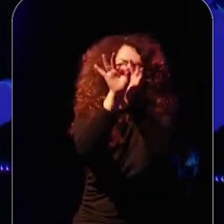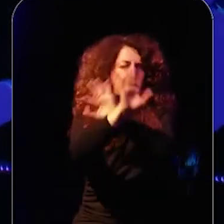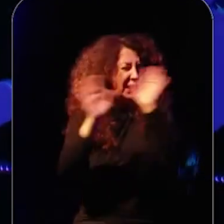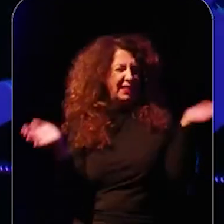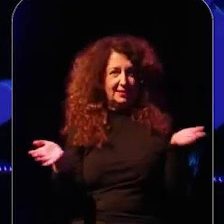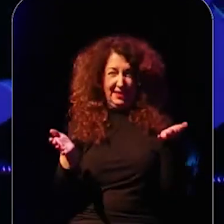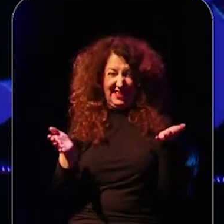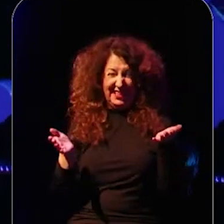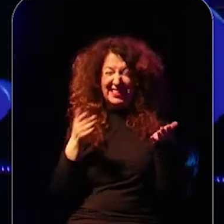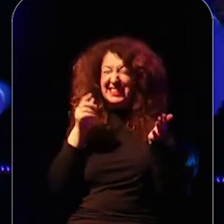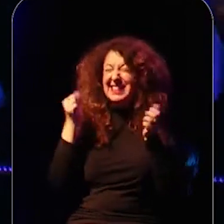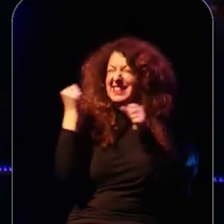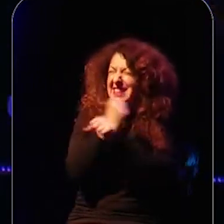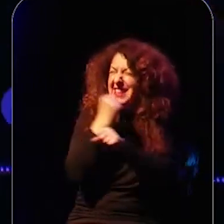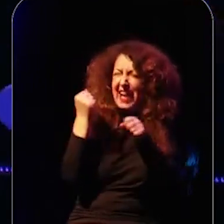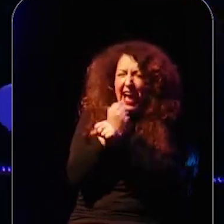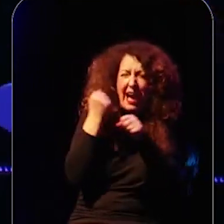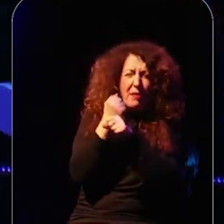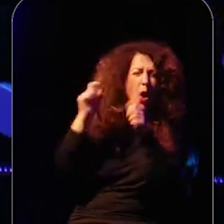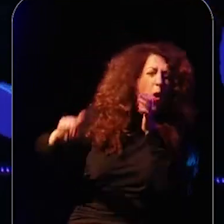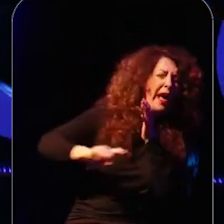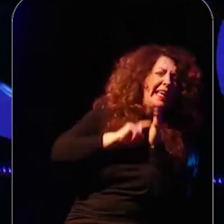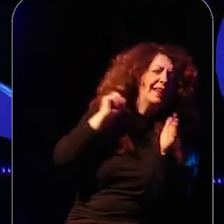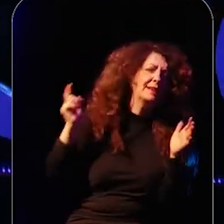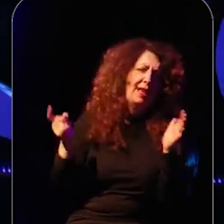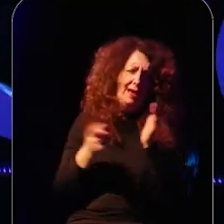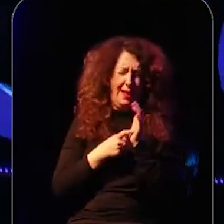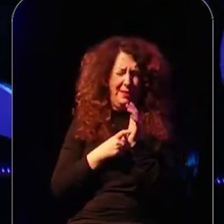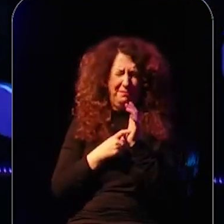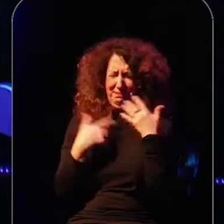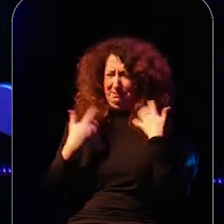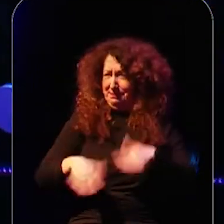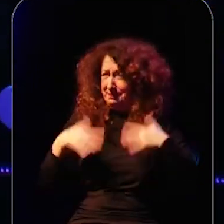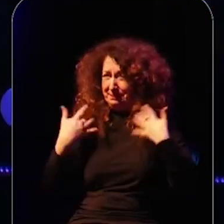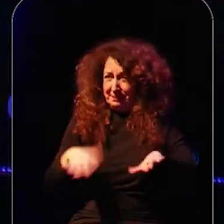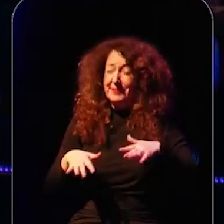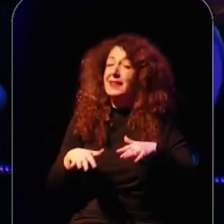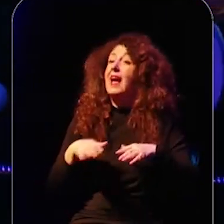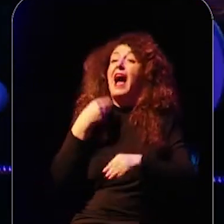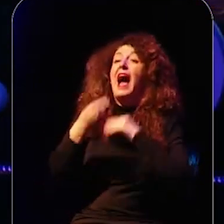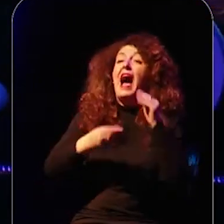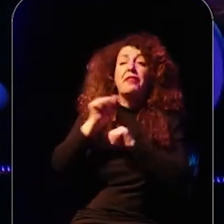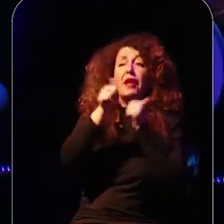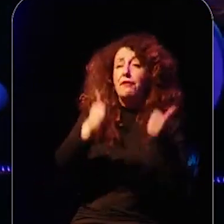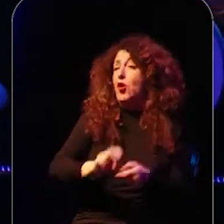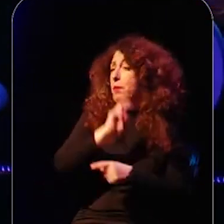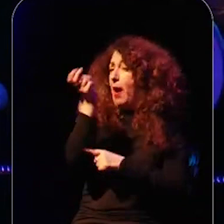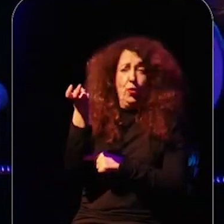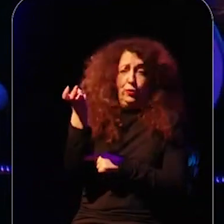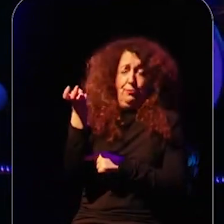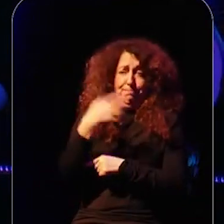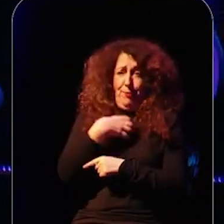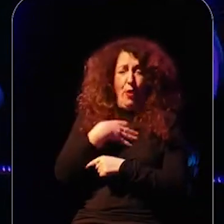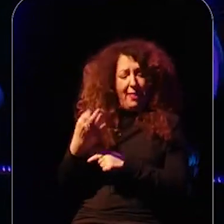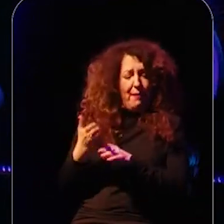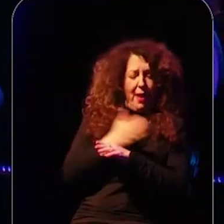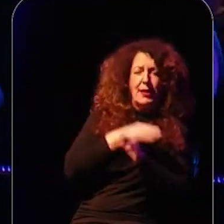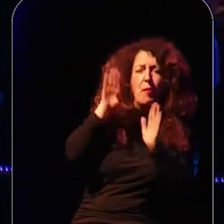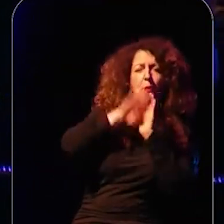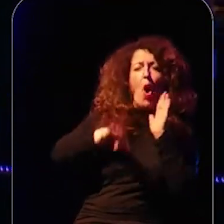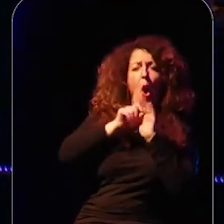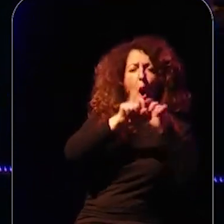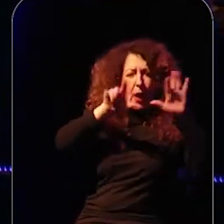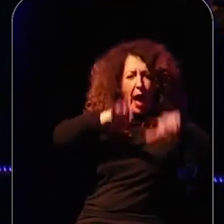Es un trabajo integral inmenso que no hubiera sido posible hacerlo de otra forma que programando hacerlo todo de